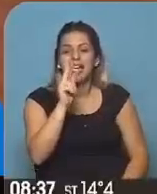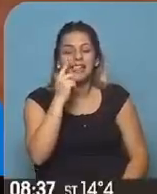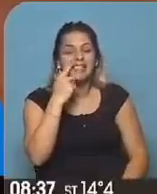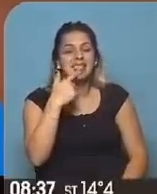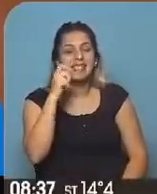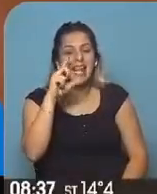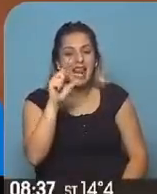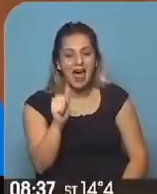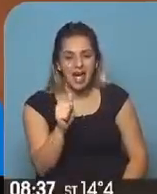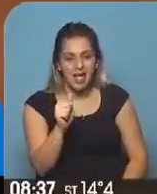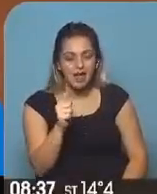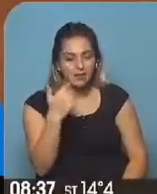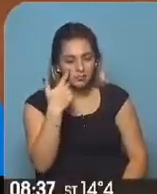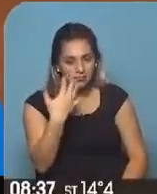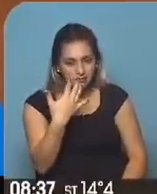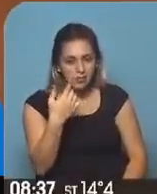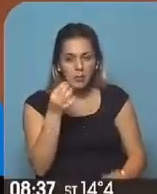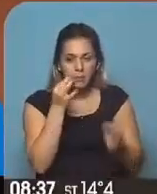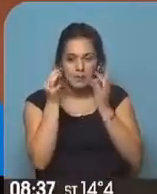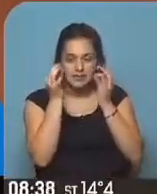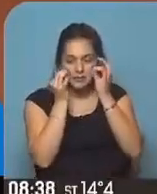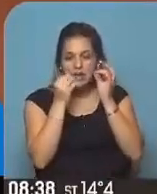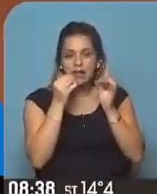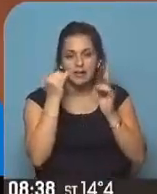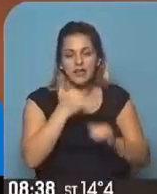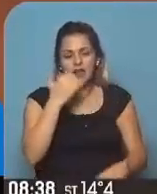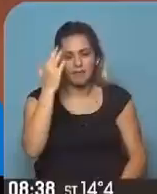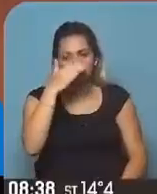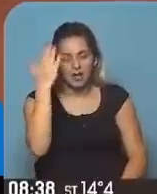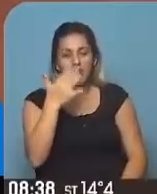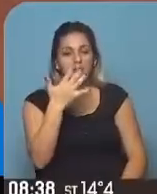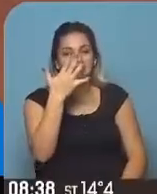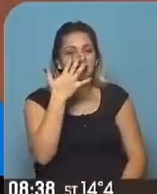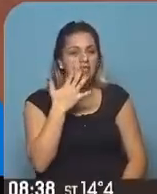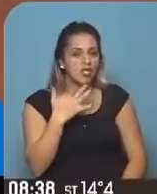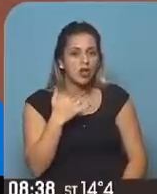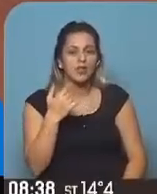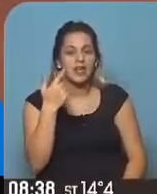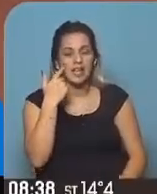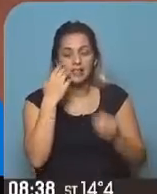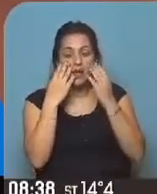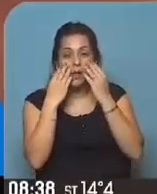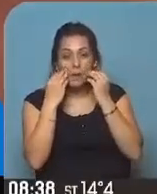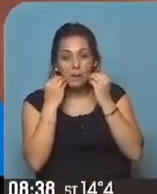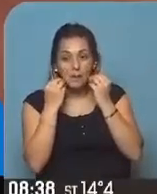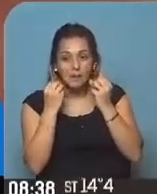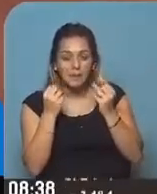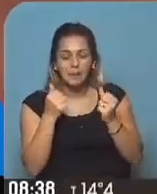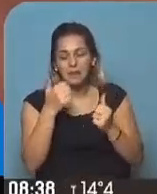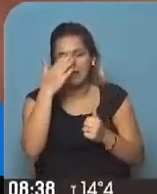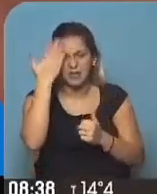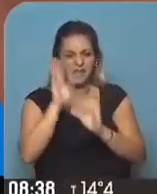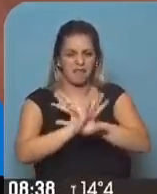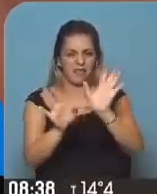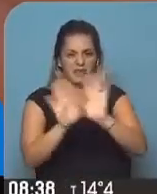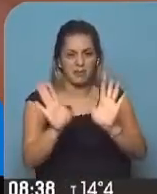ampollitas, y sigue con fiebre, llega el 5.º día que habitualmente ya la varicela no tiene fiebre, y sigue con fiebre, o